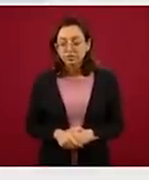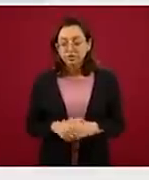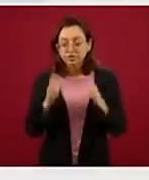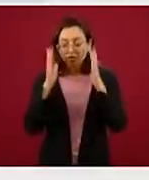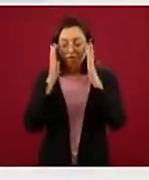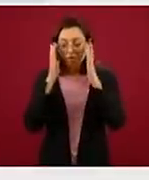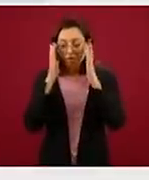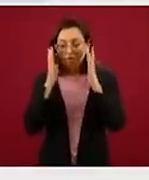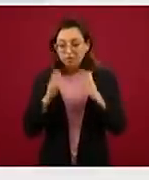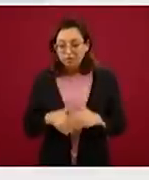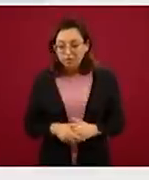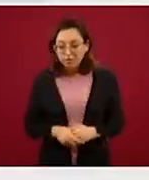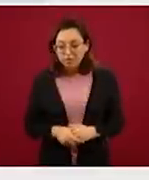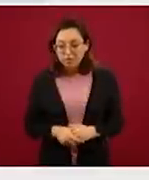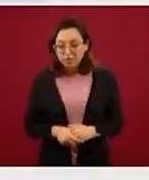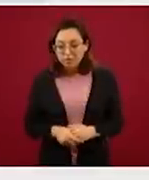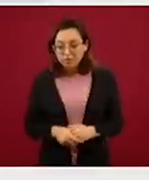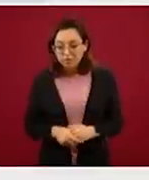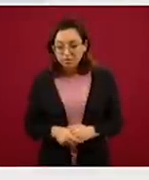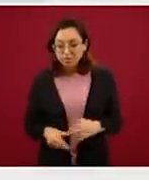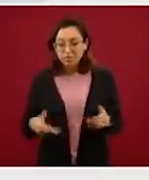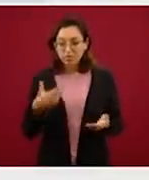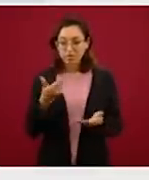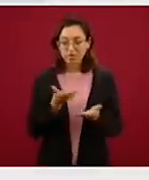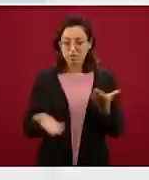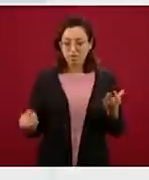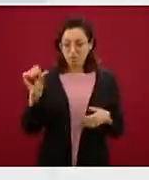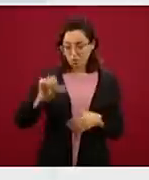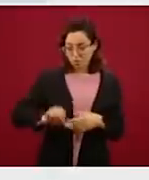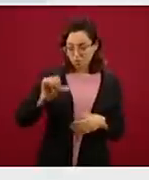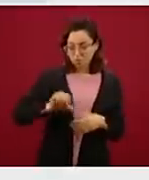¿De cuándo es esta? ¿Es de ahora?